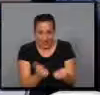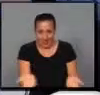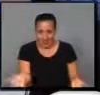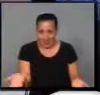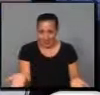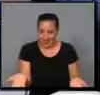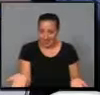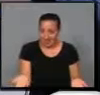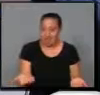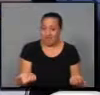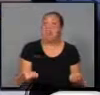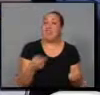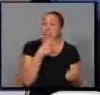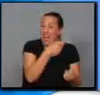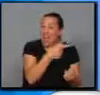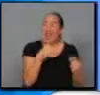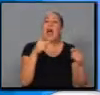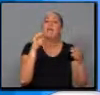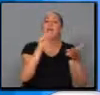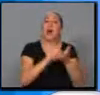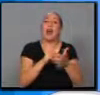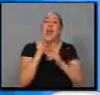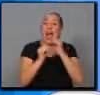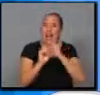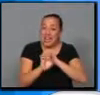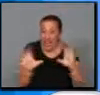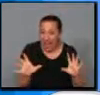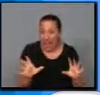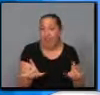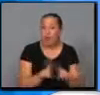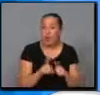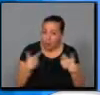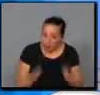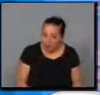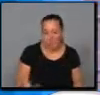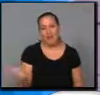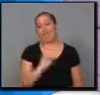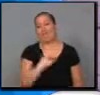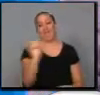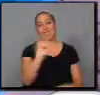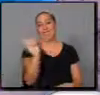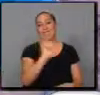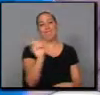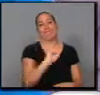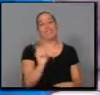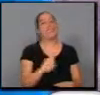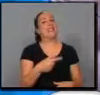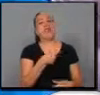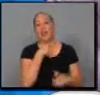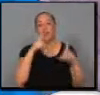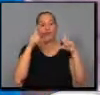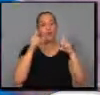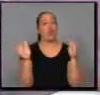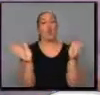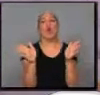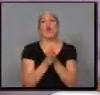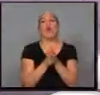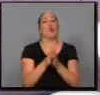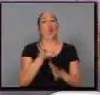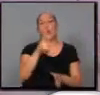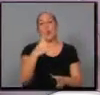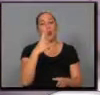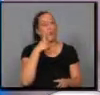sí. ¿Nos conforma esto? No. Queremos una foto. Ahora se enamoró de un amargo, Luli. Martín, ¿eh? Queremos una foto con Luli. No podés hacerle esto a Luli. No, no